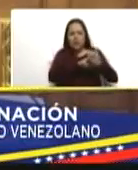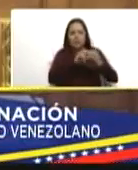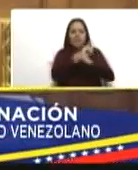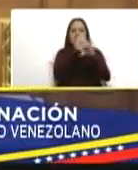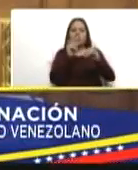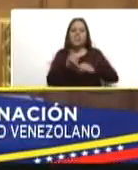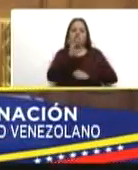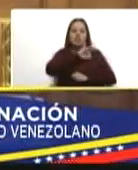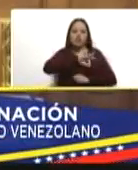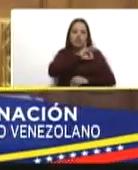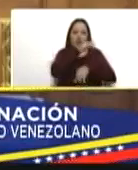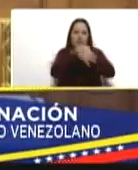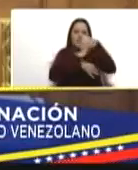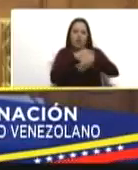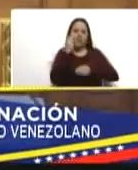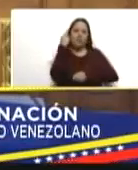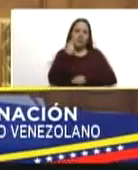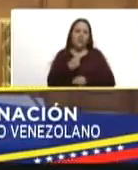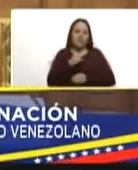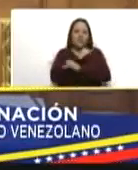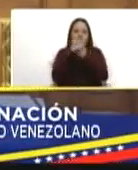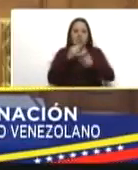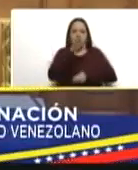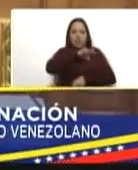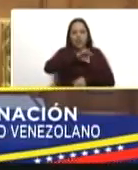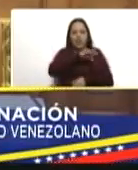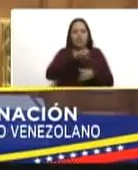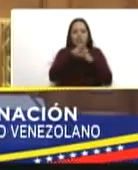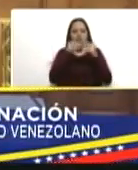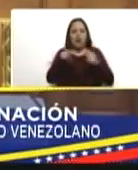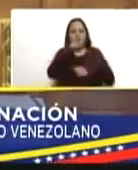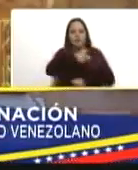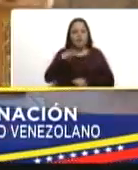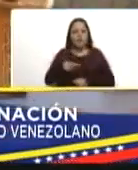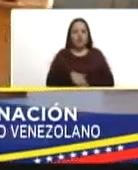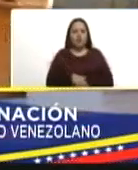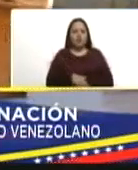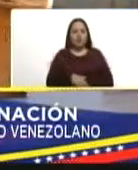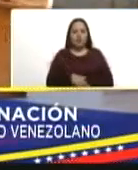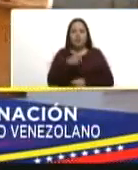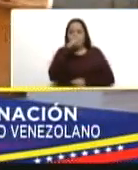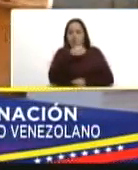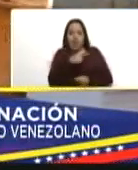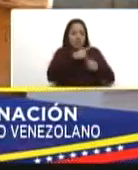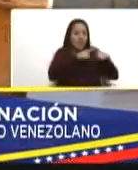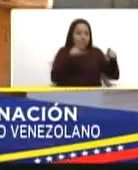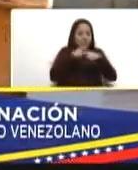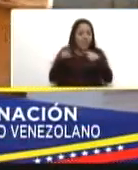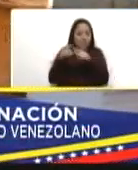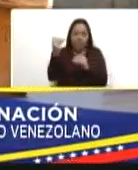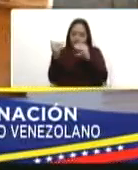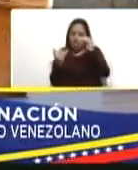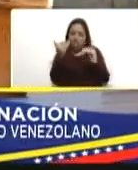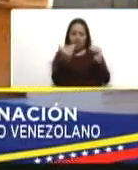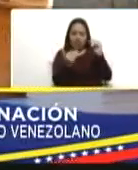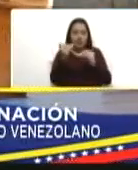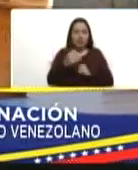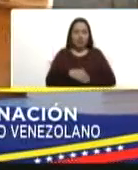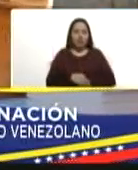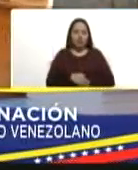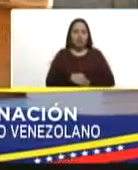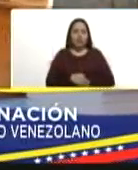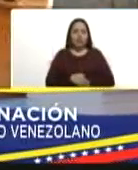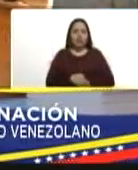hablaba Bolívar la felicidad social de todos y de todas sin que exista contradicción alguna por el